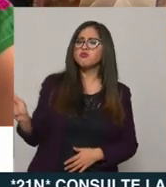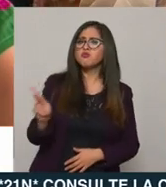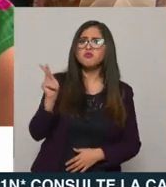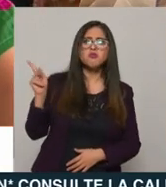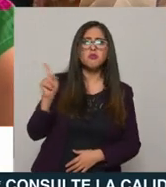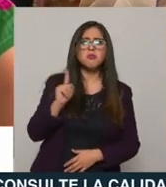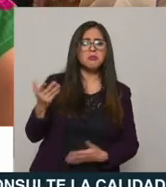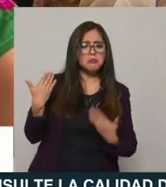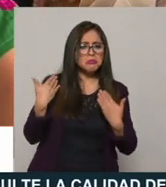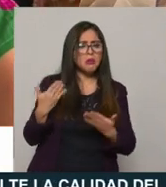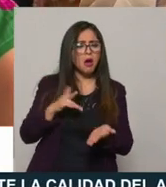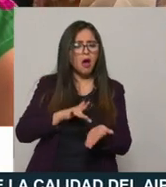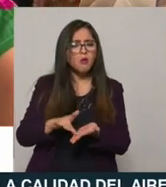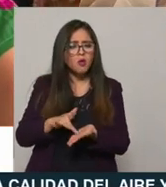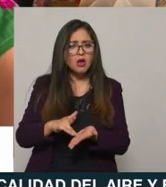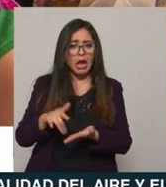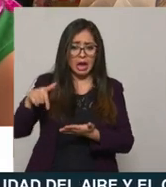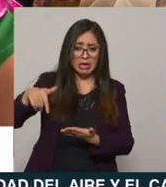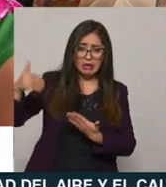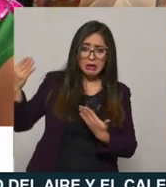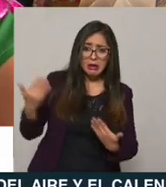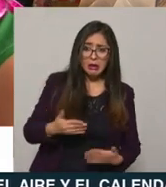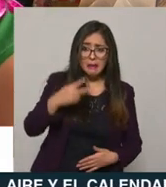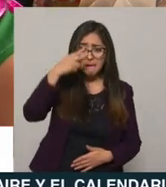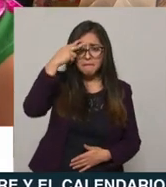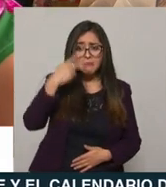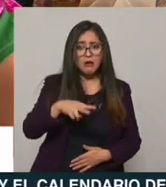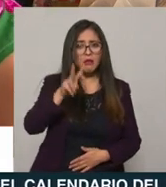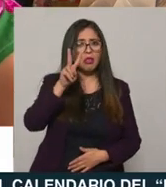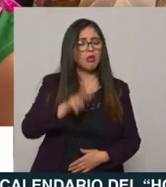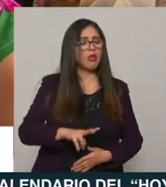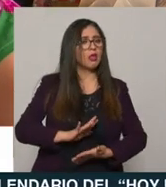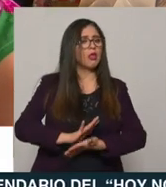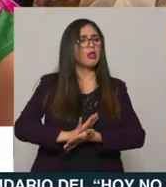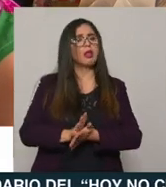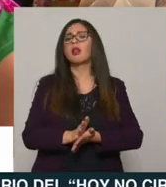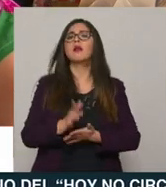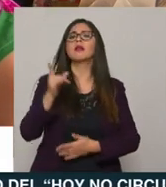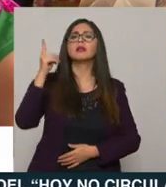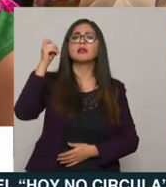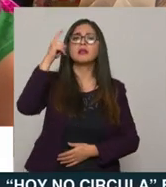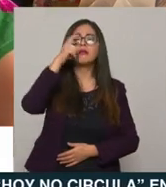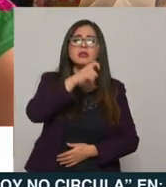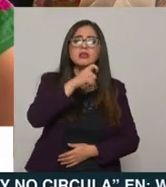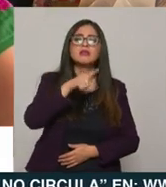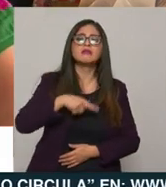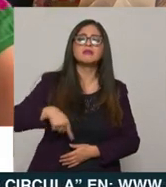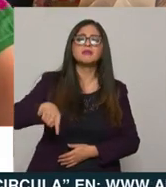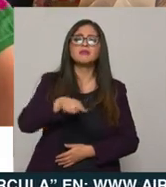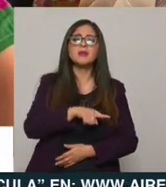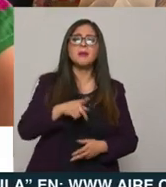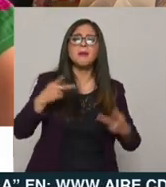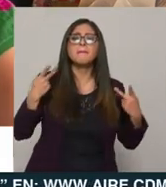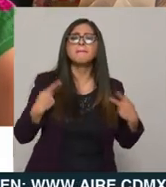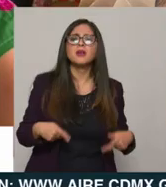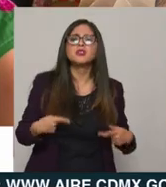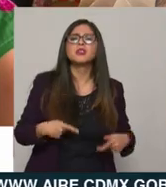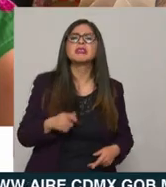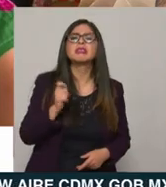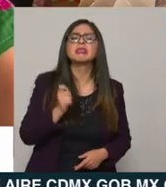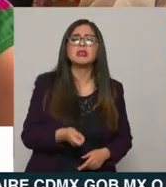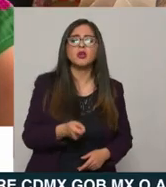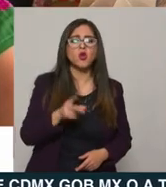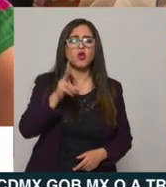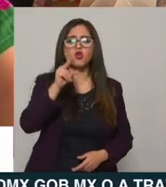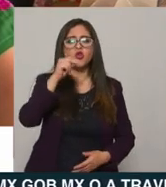muy difícil. Muy difícil porque la gente de aquí no